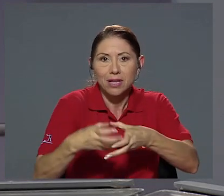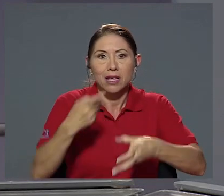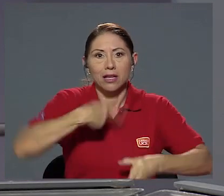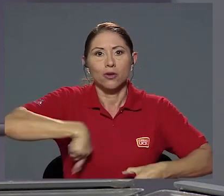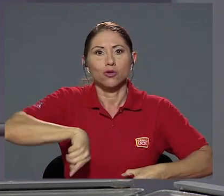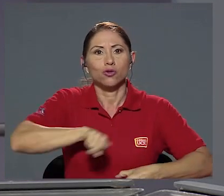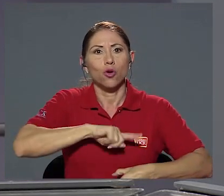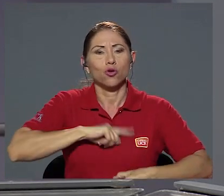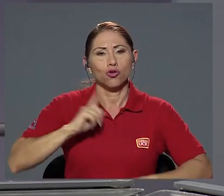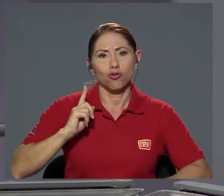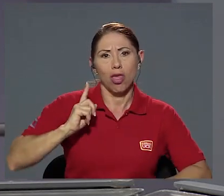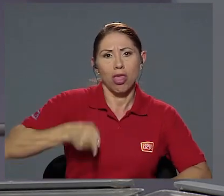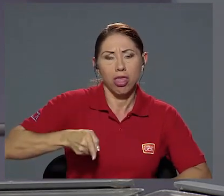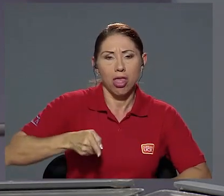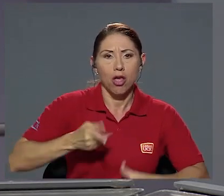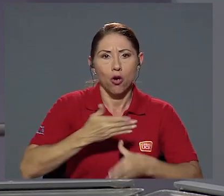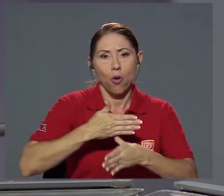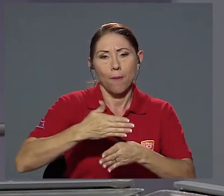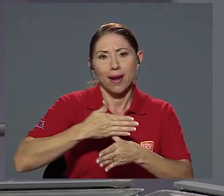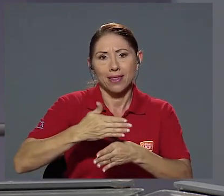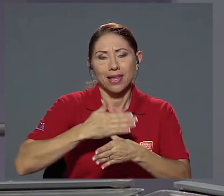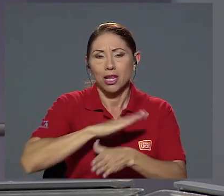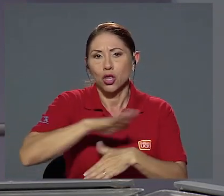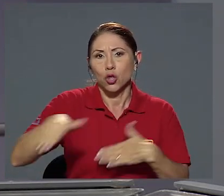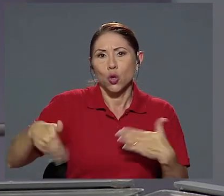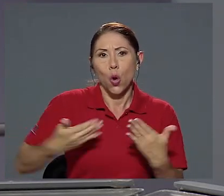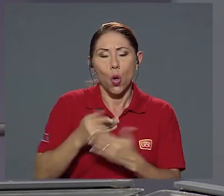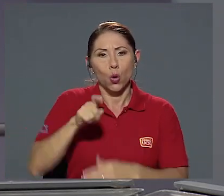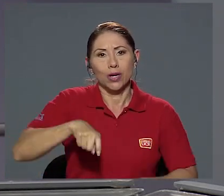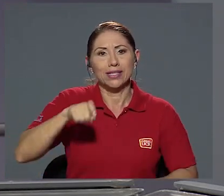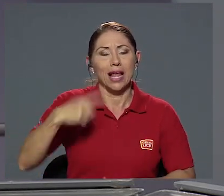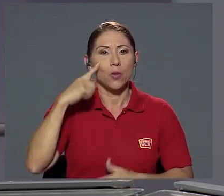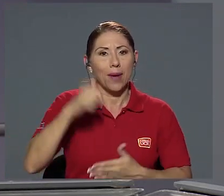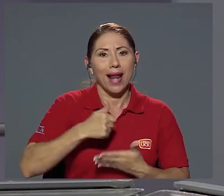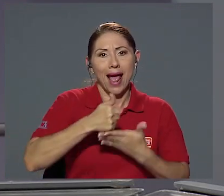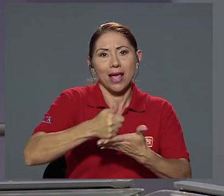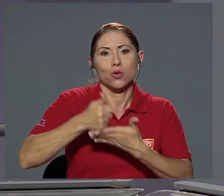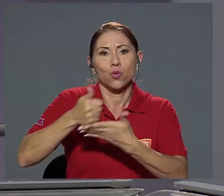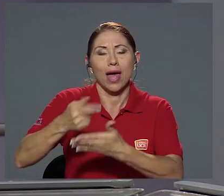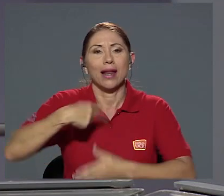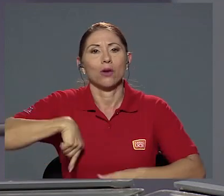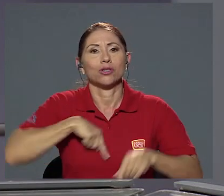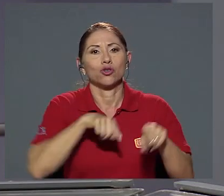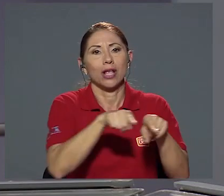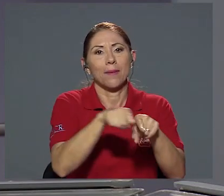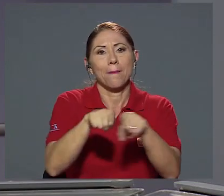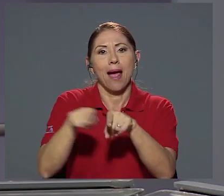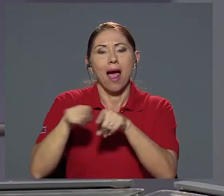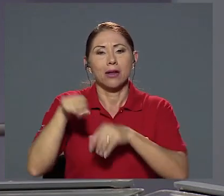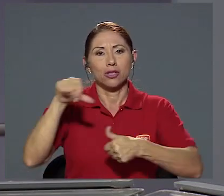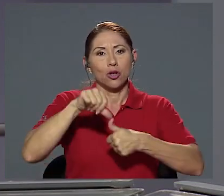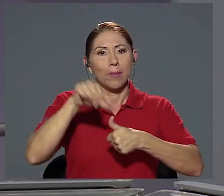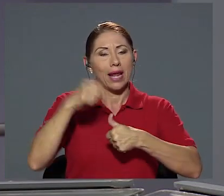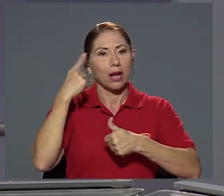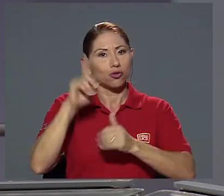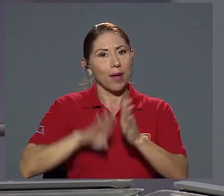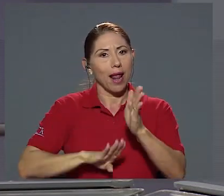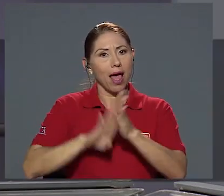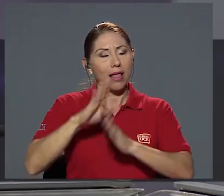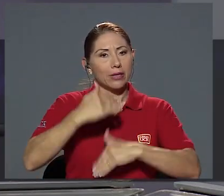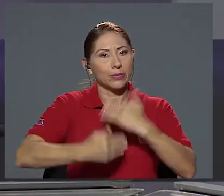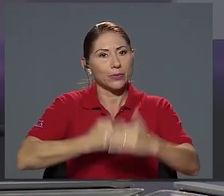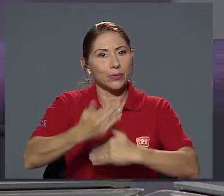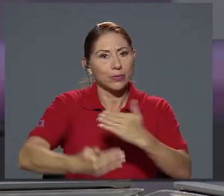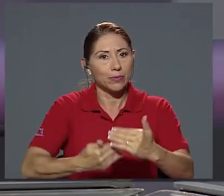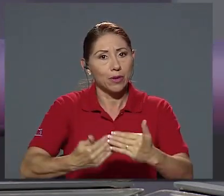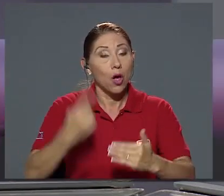estamos en la obligación de compartir todo lo que sea necesario para ayudar a nuestros hermanos y hermanas centroamericanos a salir